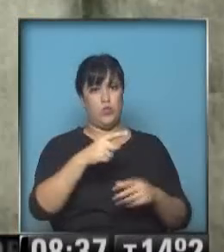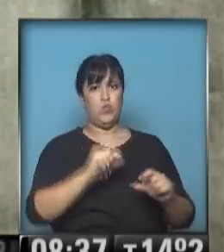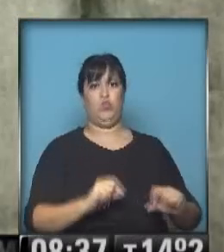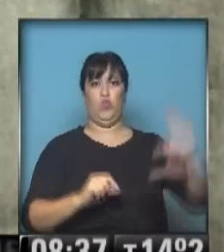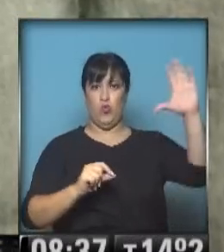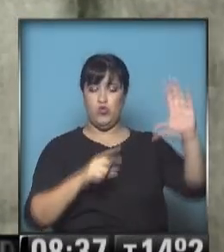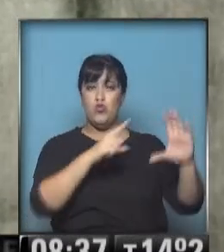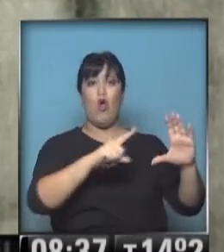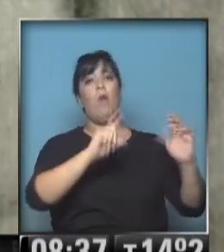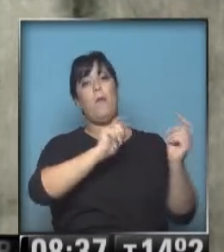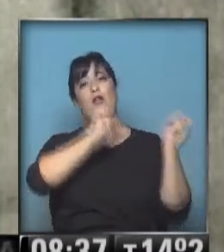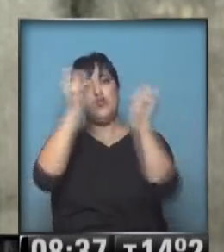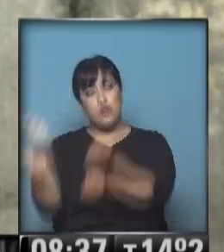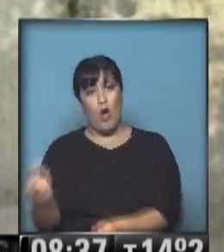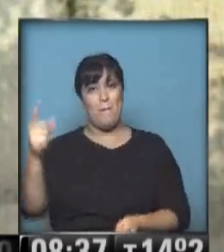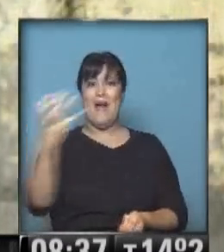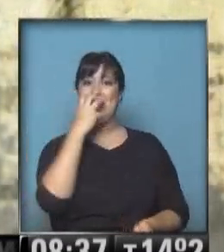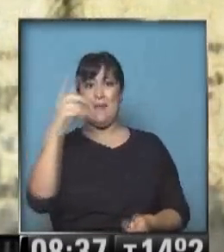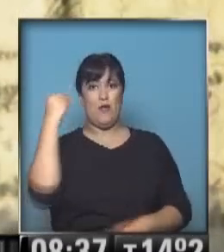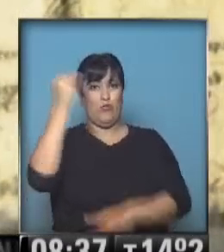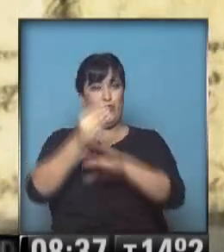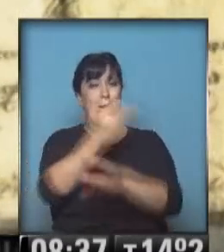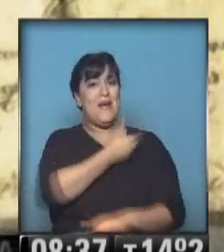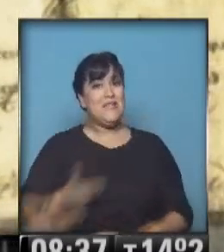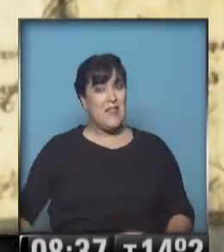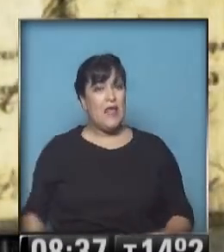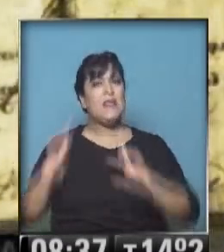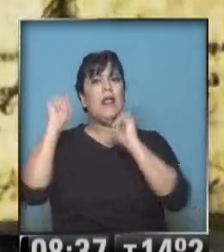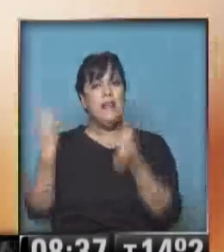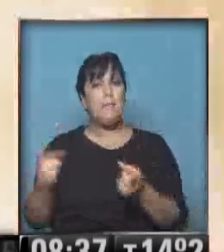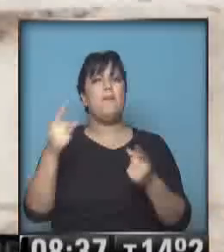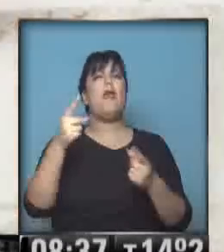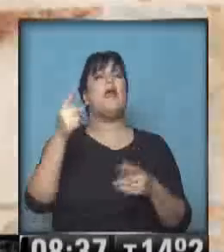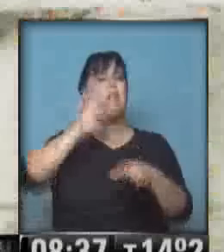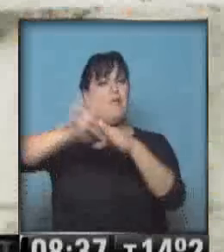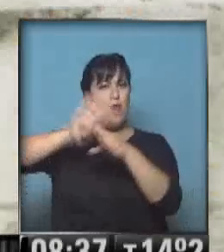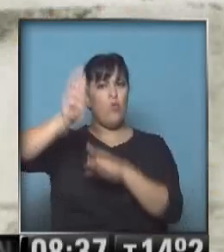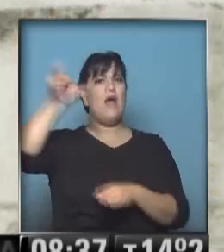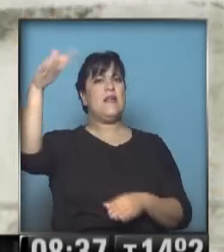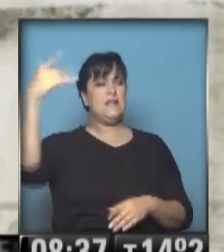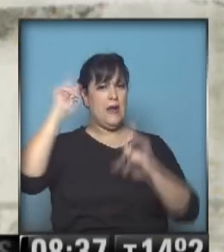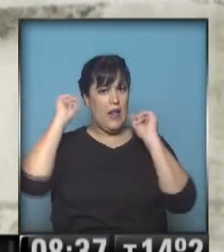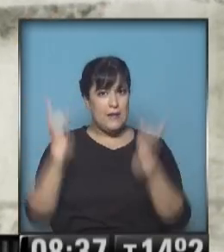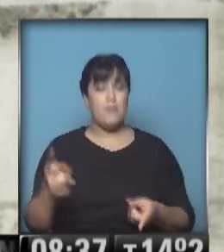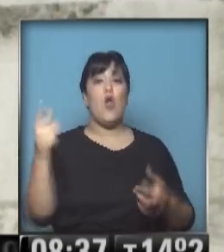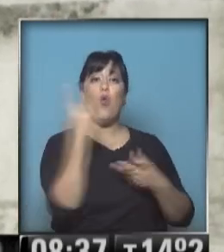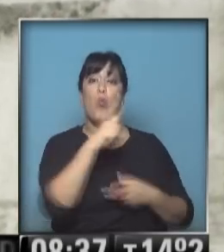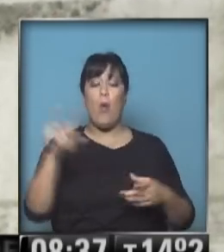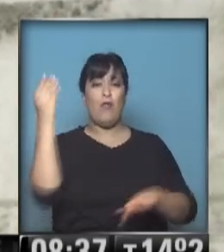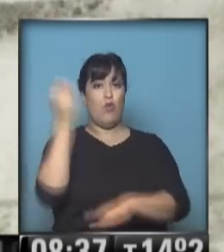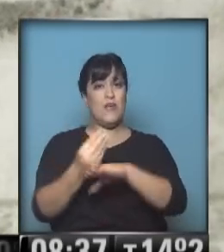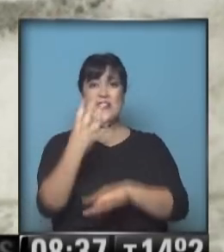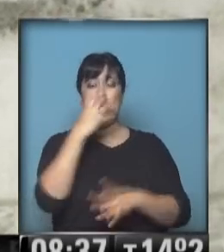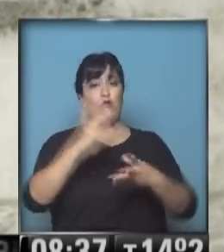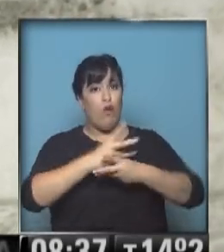el sucesor de mitre domingo Faustino Sarmiento también tomó fondos externos al finalizar su presidencia la deuda